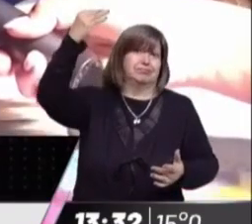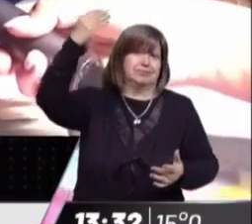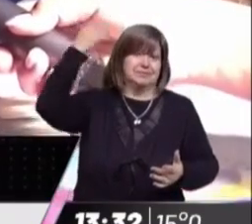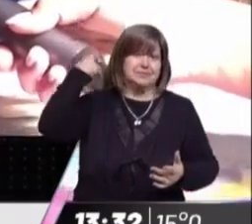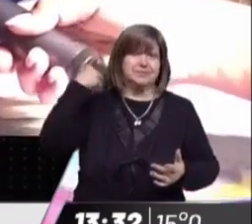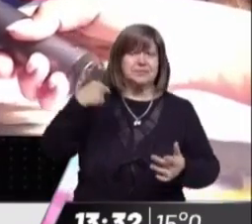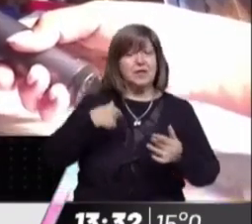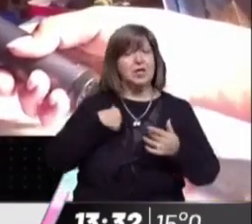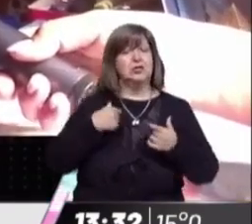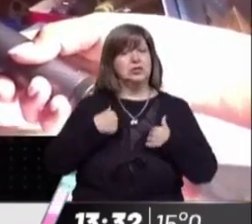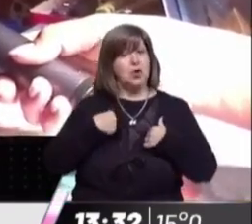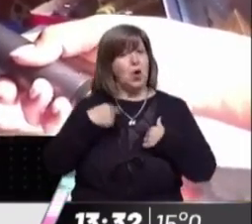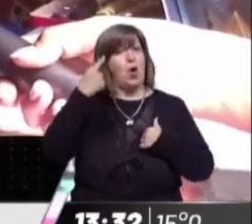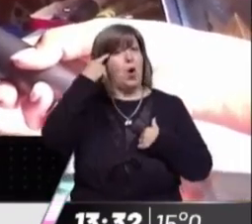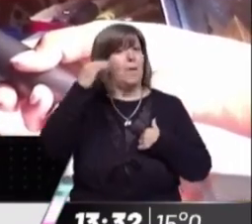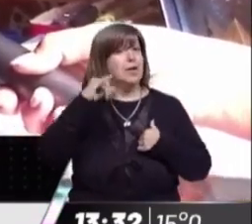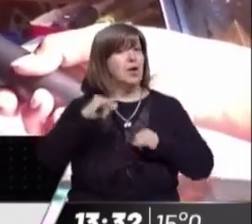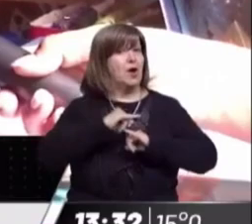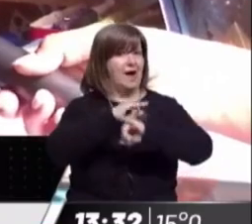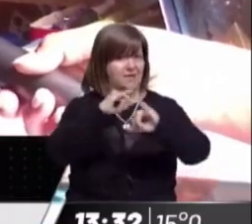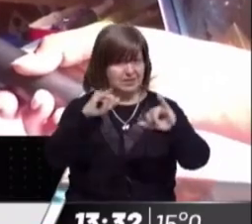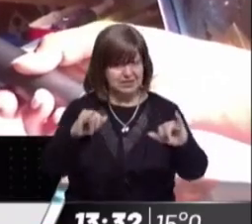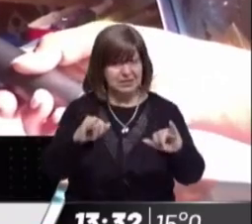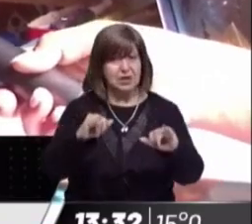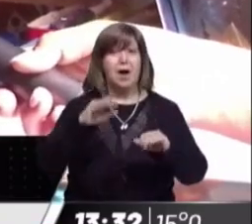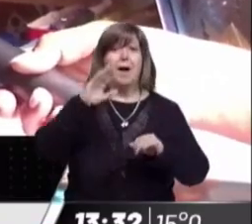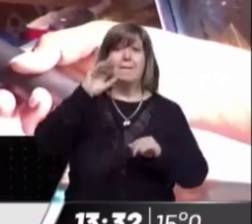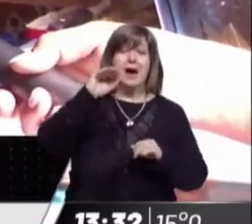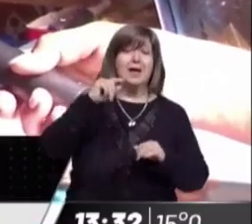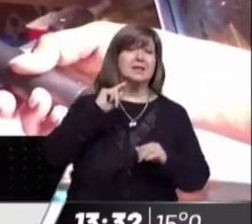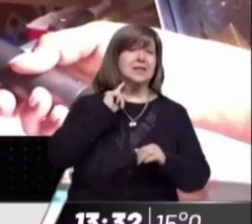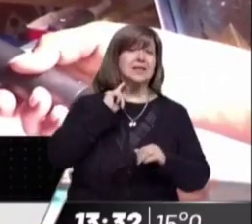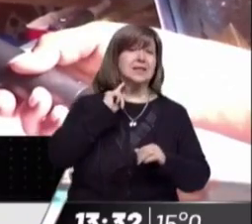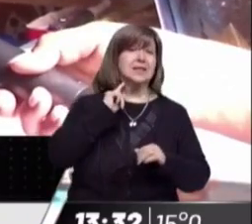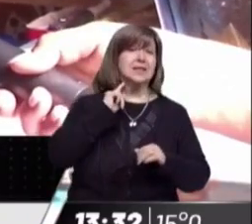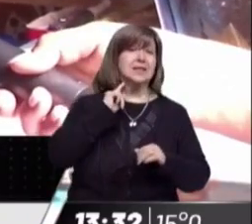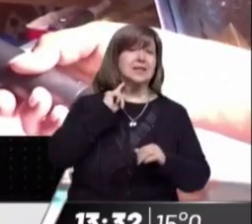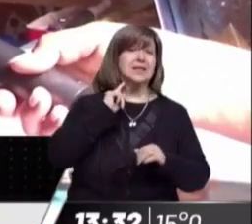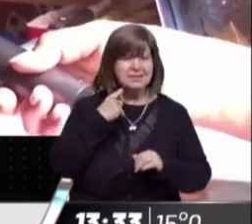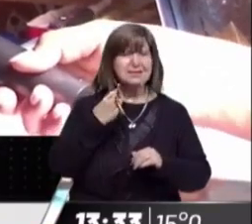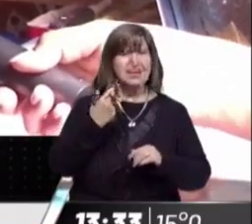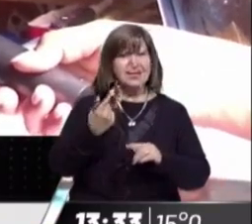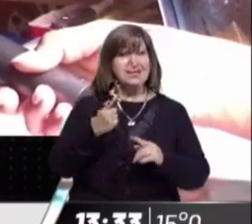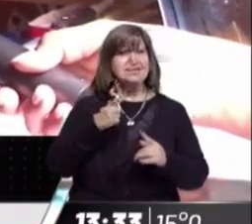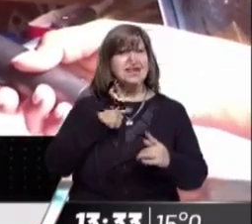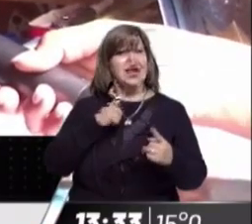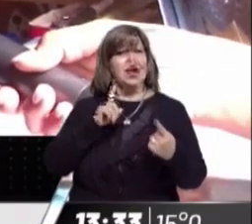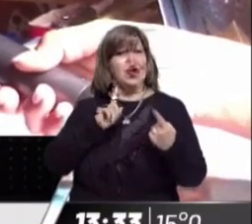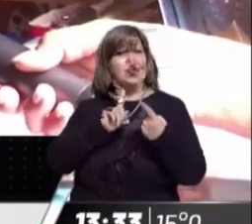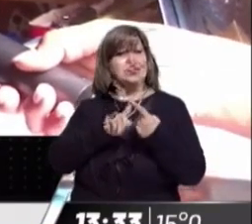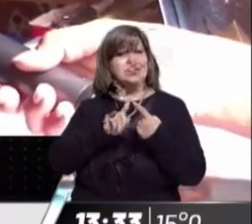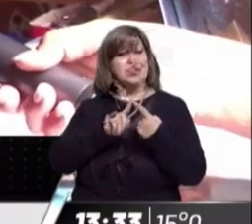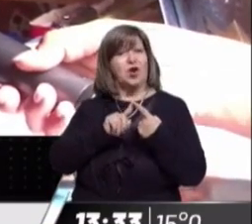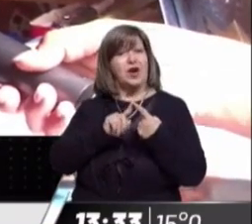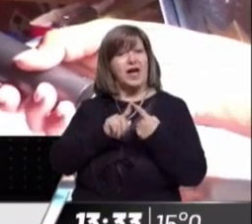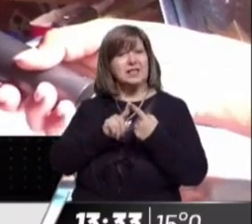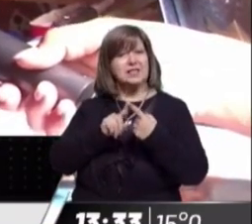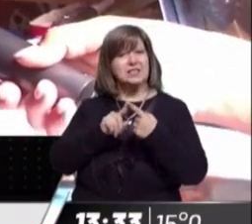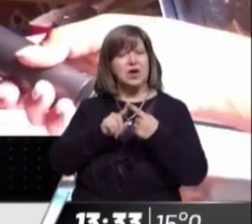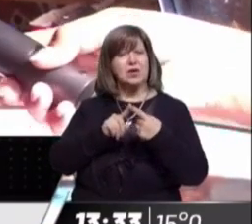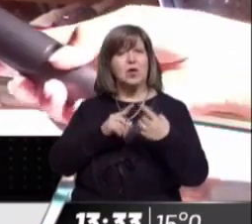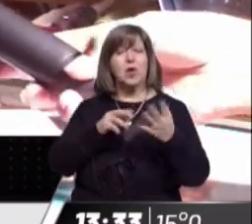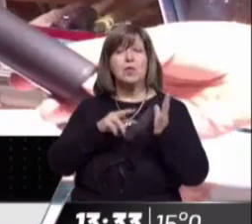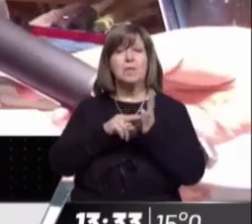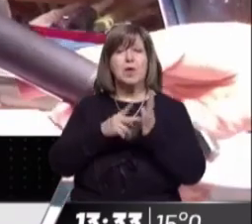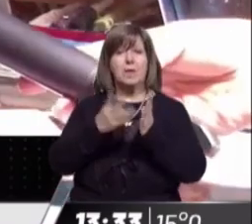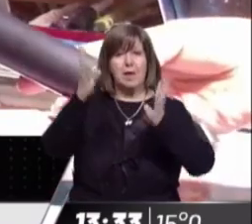desde Mi humilde opinión y mi humilde saber que el martes 13 eh Más bien te conectes con aquellas confrontaciones que